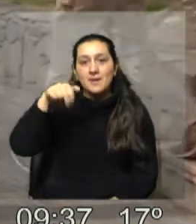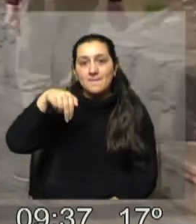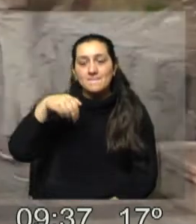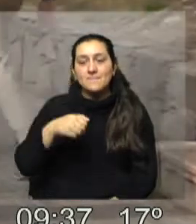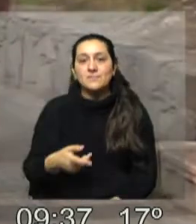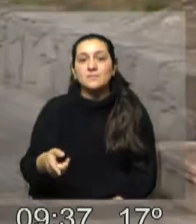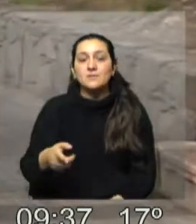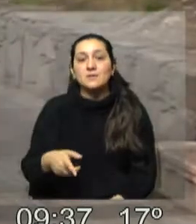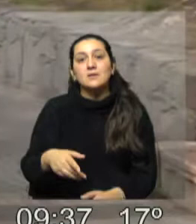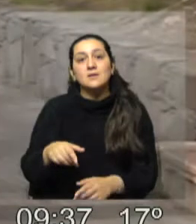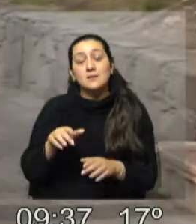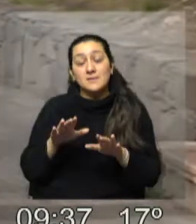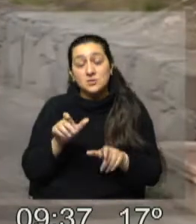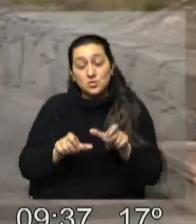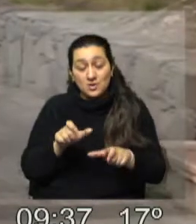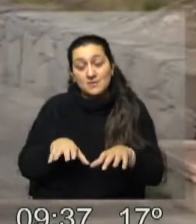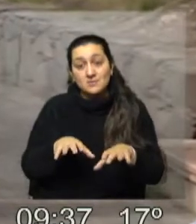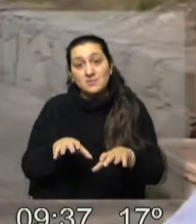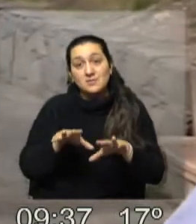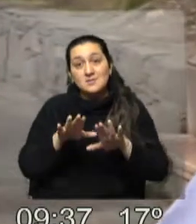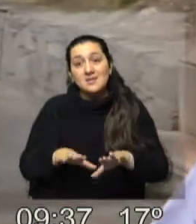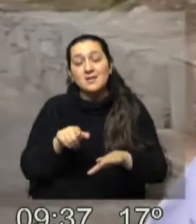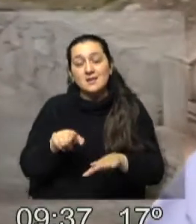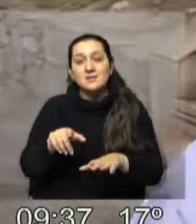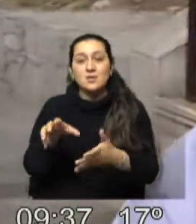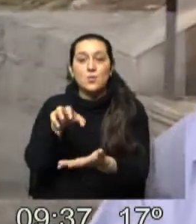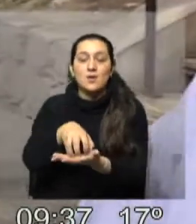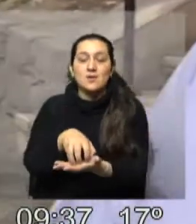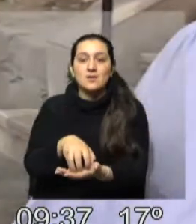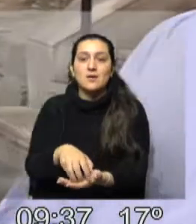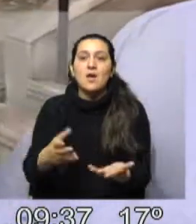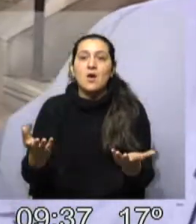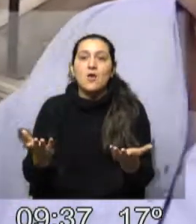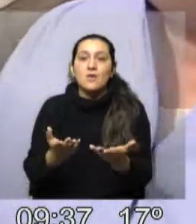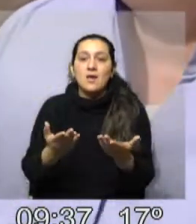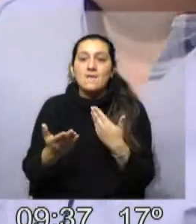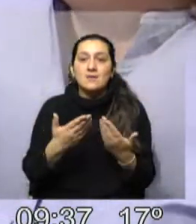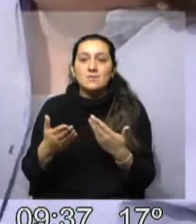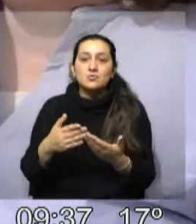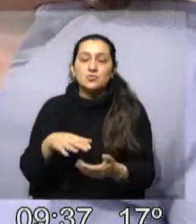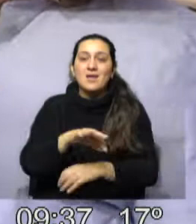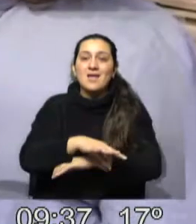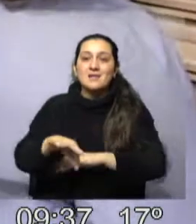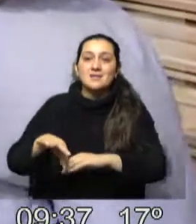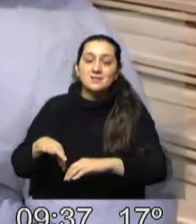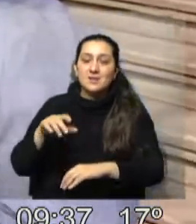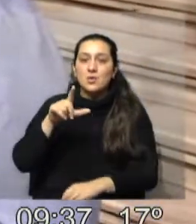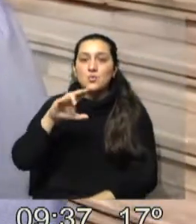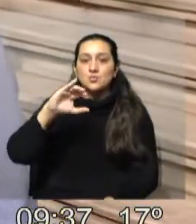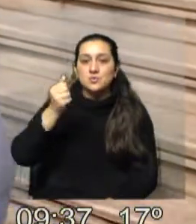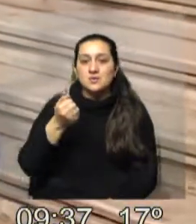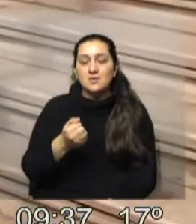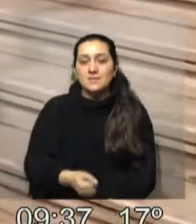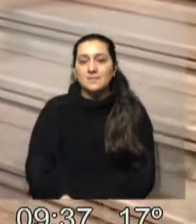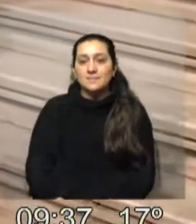estos establecimientos. Y para hablar y profundizar sobre el proyecto vamos a conversar con Lucía Bogliacini, la arquitecta Lucía Bogliacini, una de las integrantes de